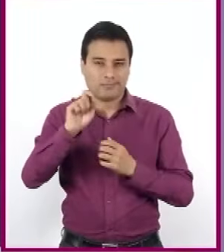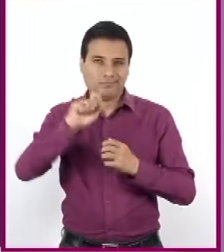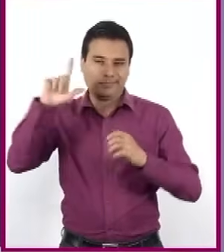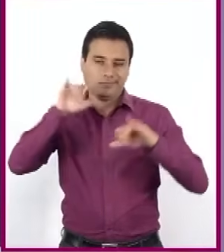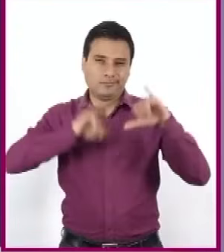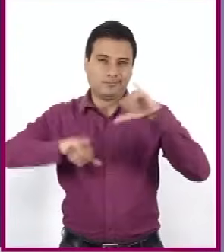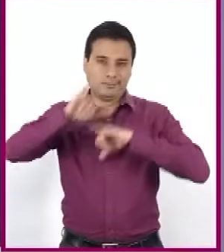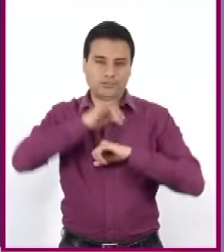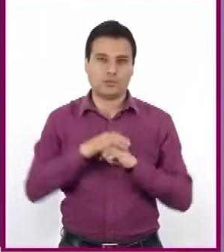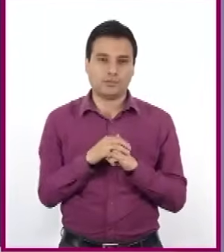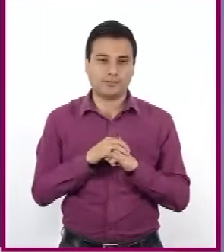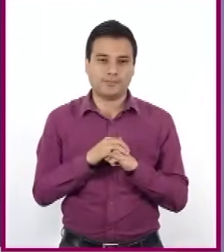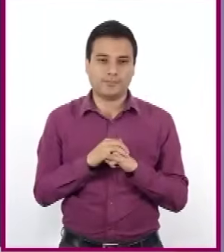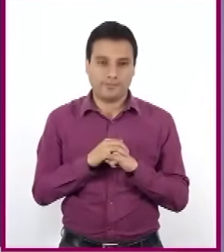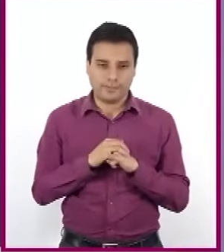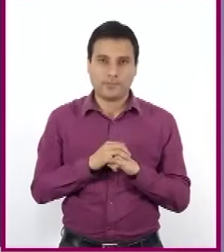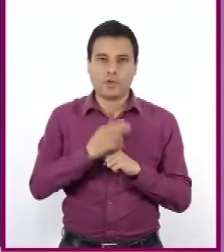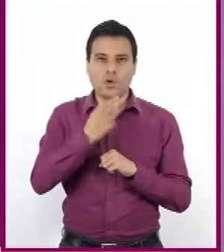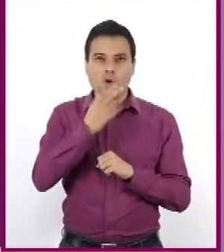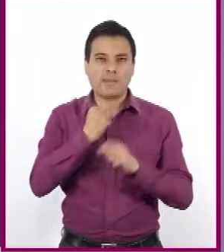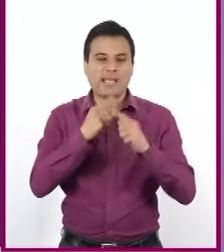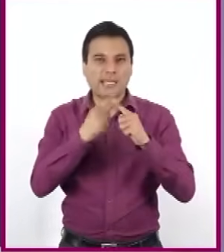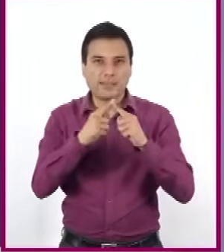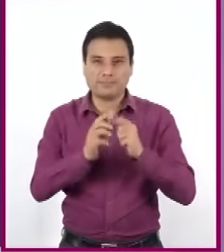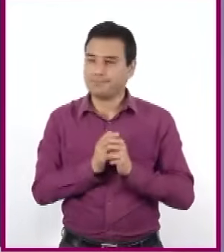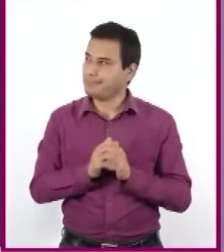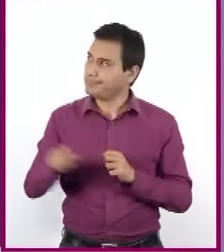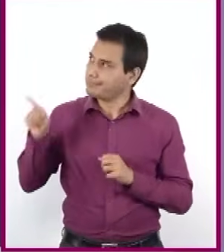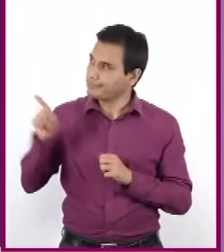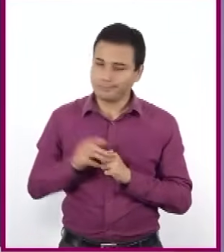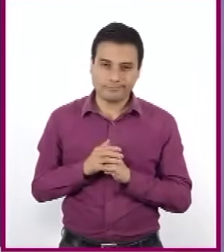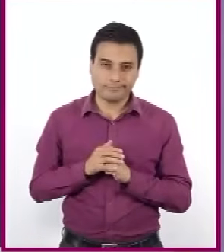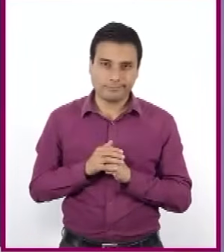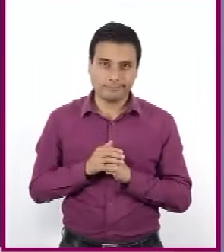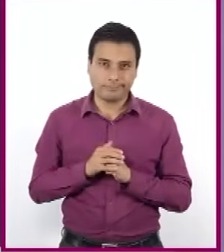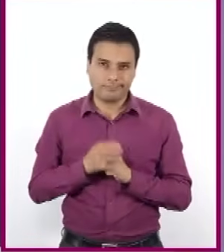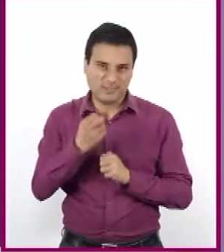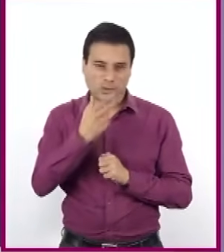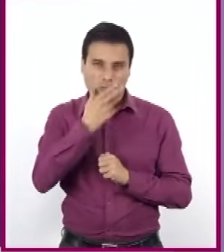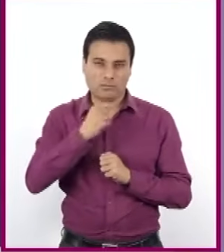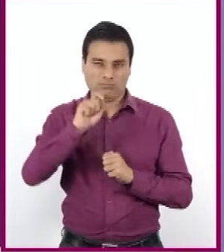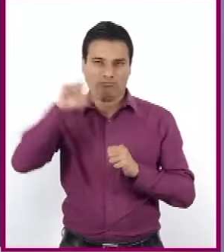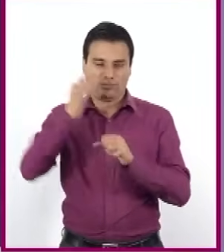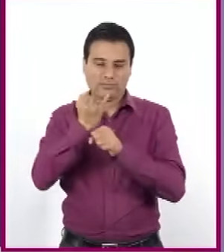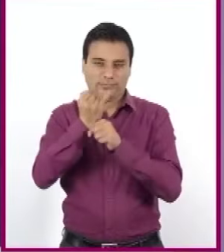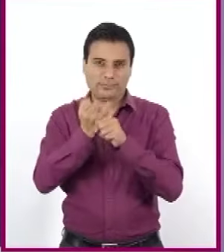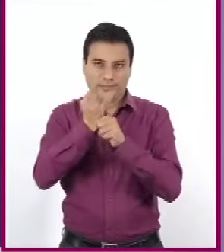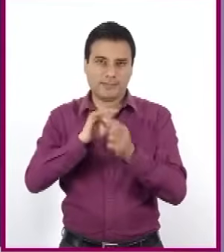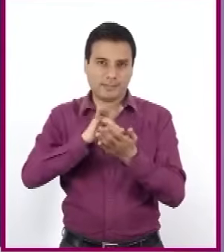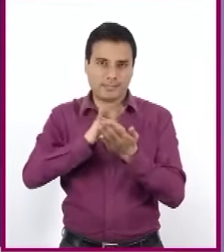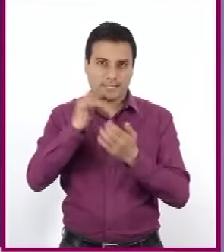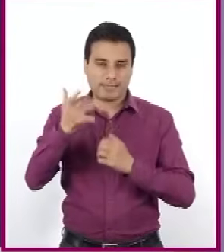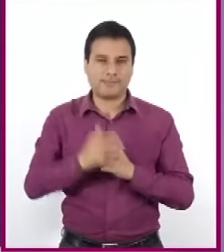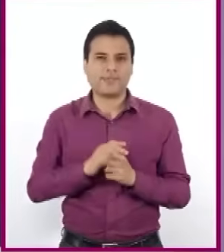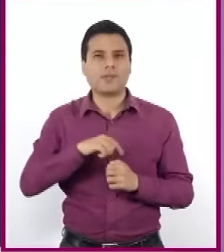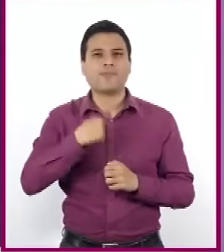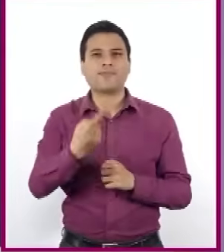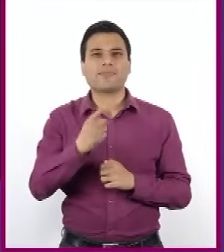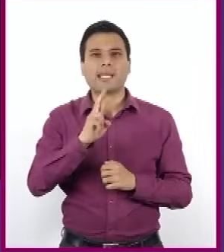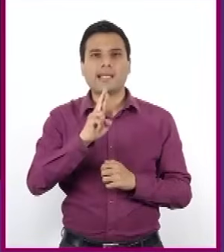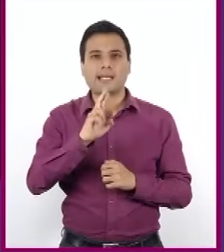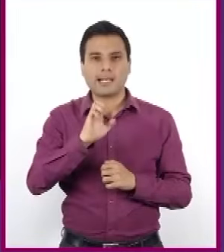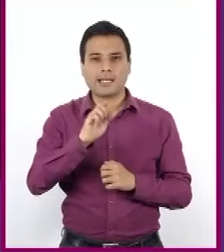precedido, Berzelius, Dumas, Avogadro y Laurent, entre otros. El reto de esta sesión es